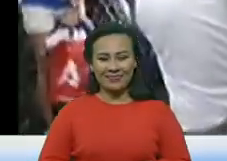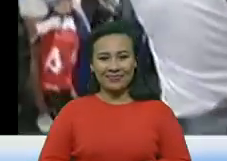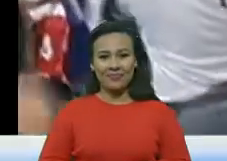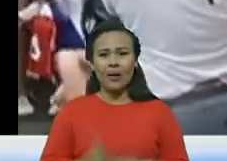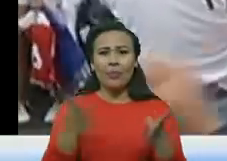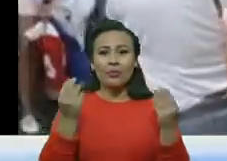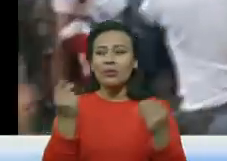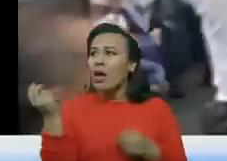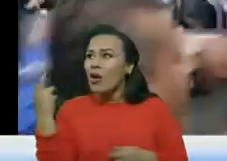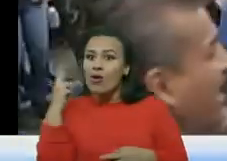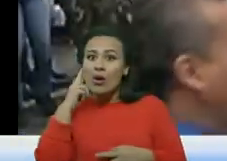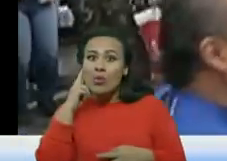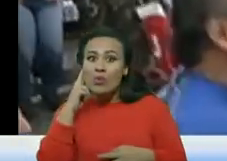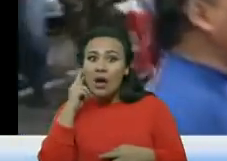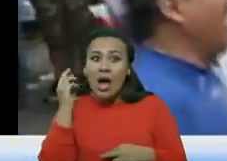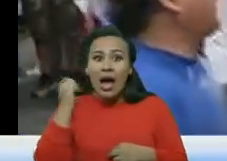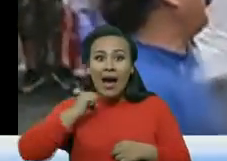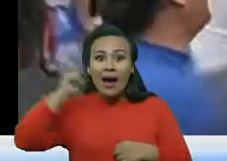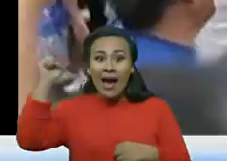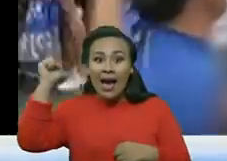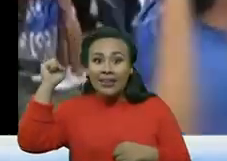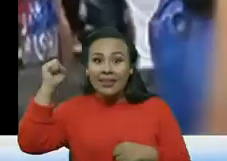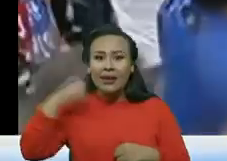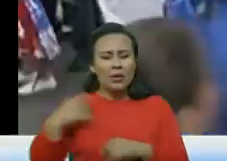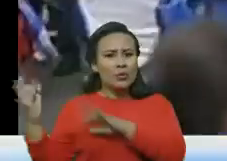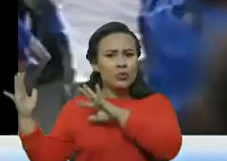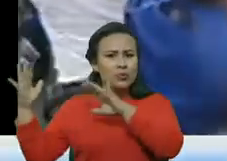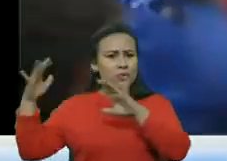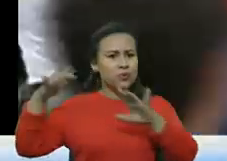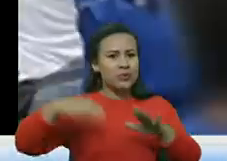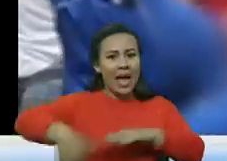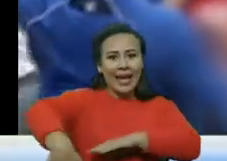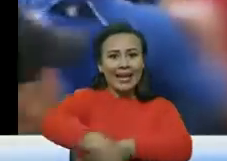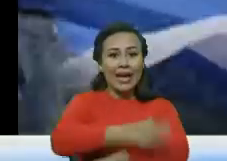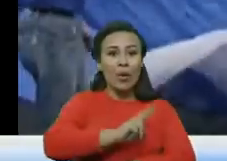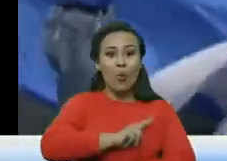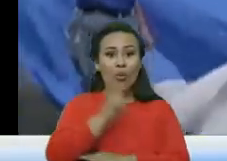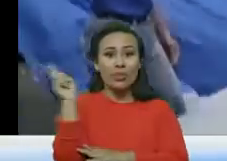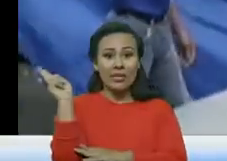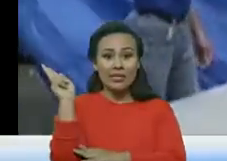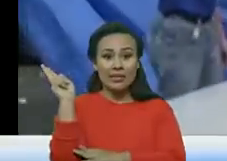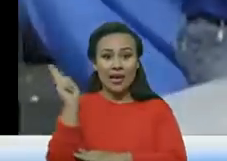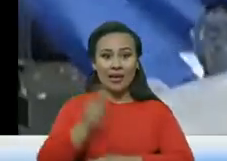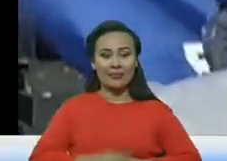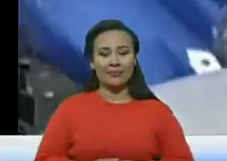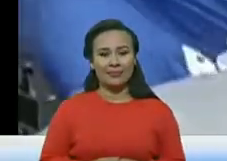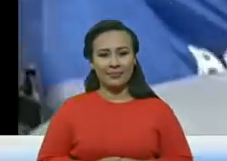Se enteraron del resultado en Manabí, no perdieron tiempo para salir a la calle Víctor Emilio Estrada.